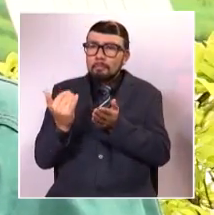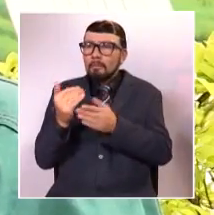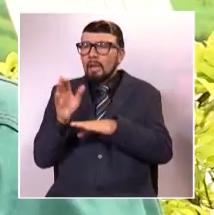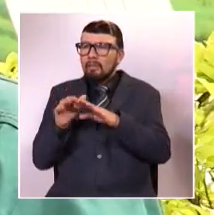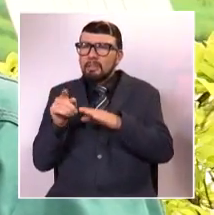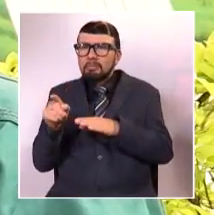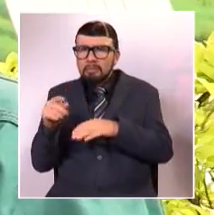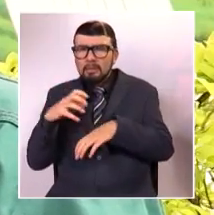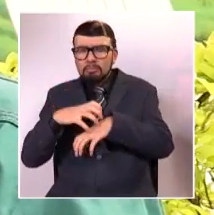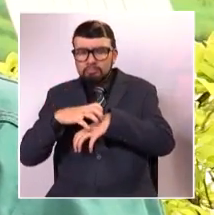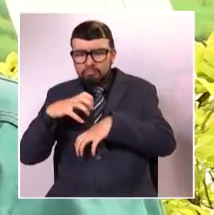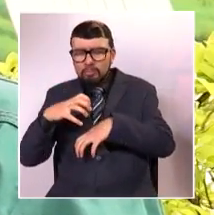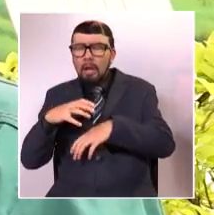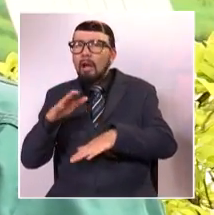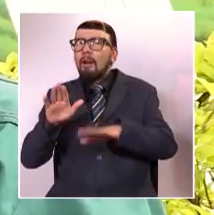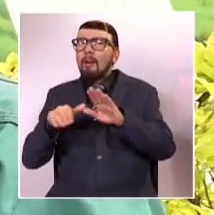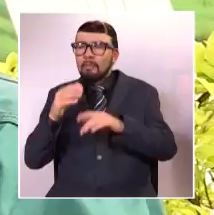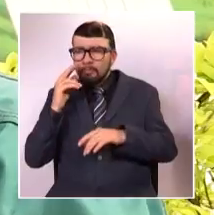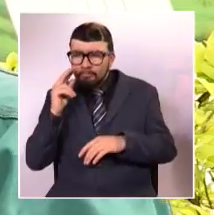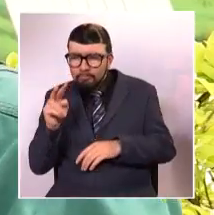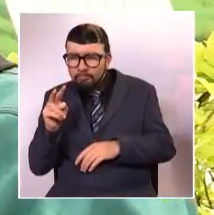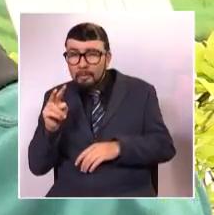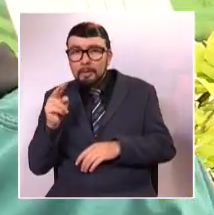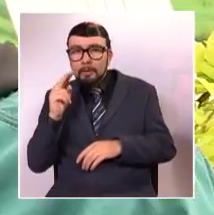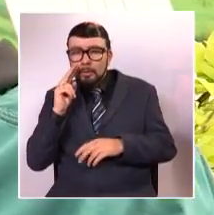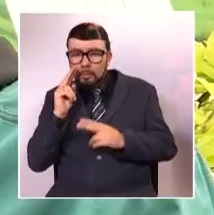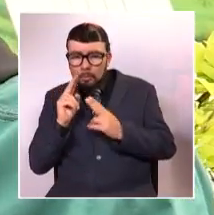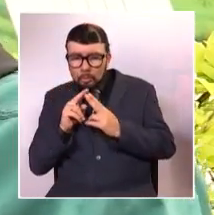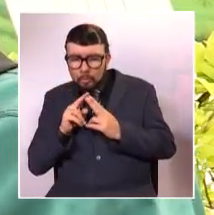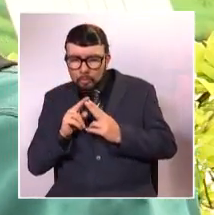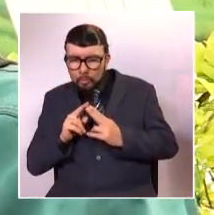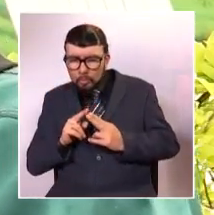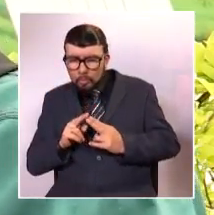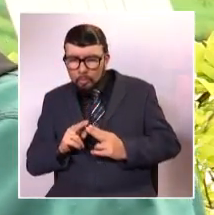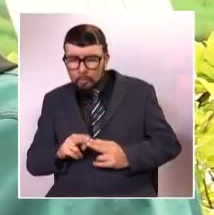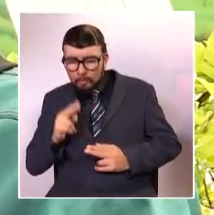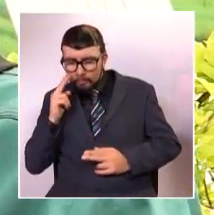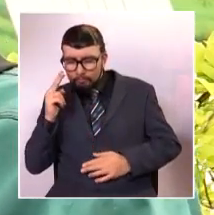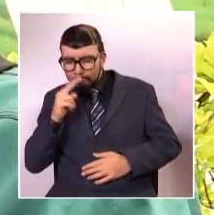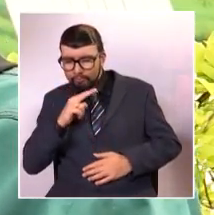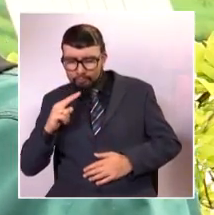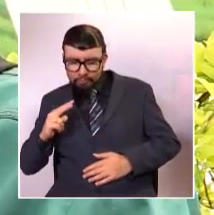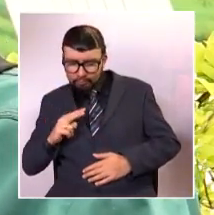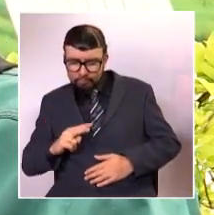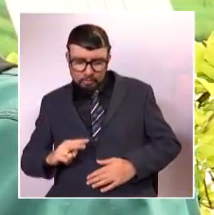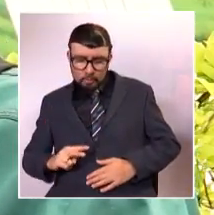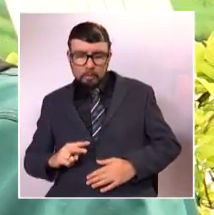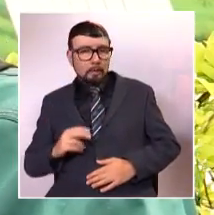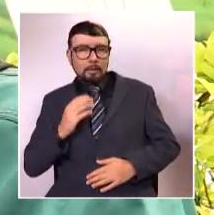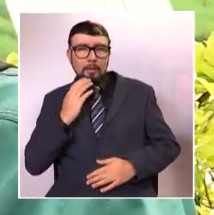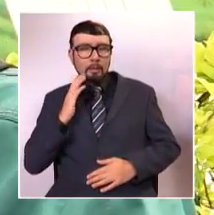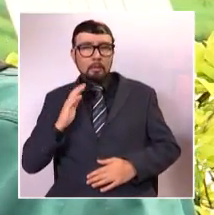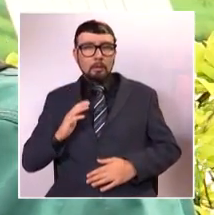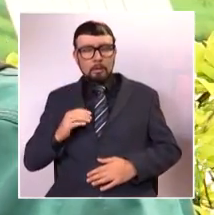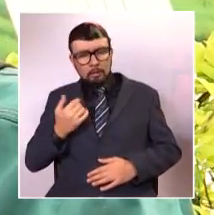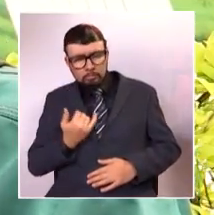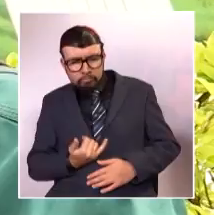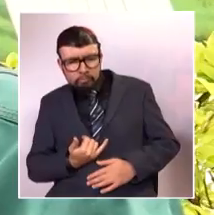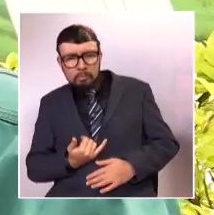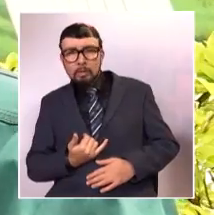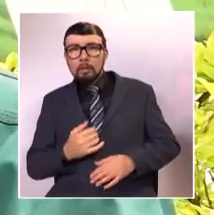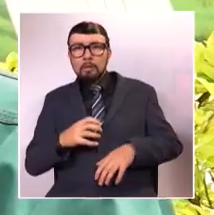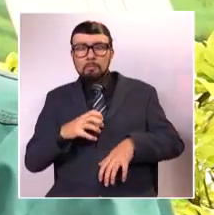algunos tumores, y vamos haciendo un barrido. Cuando encontramos una masa,